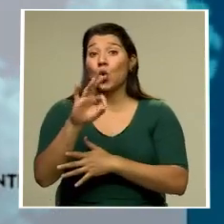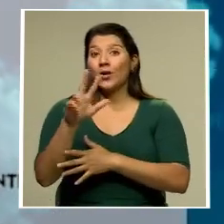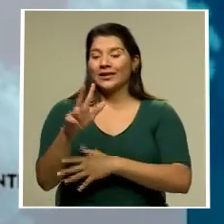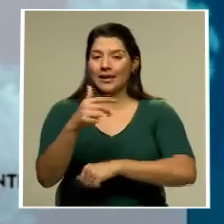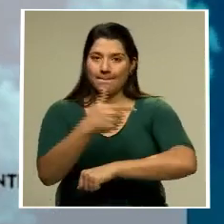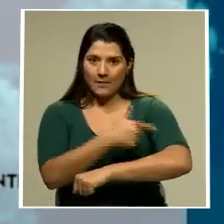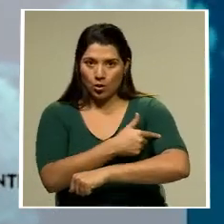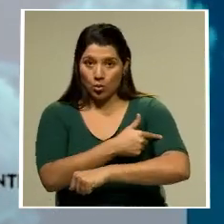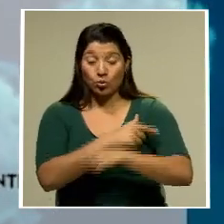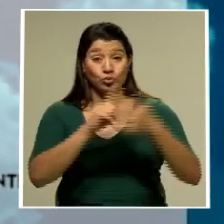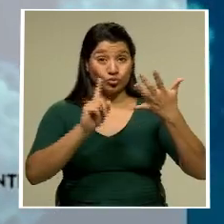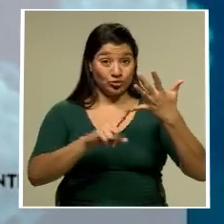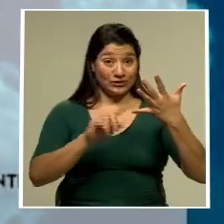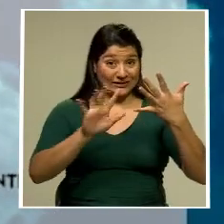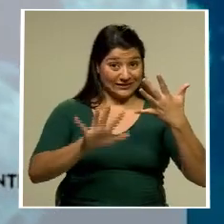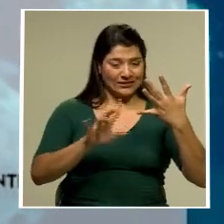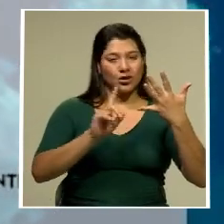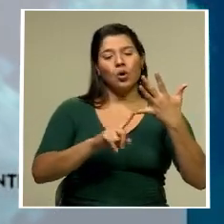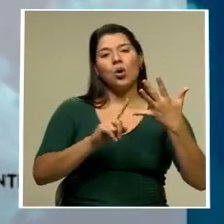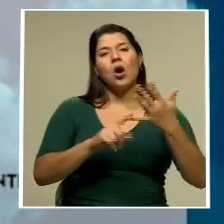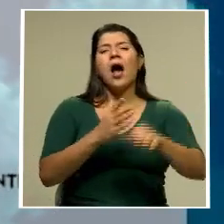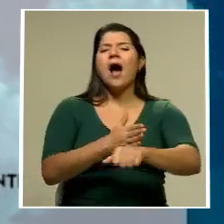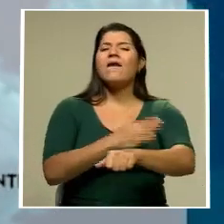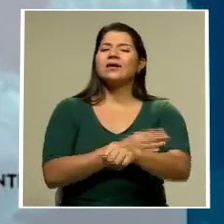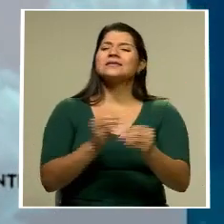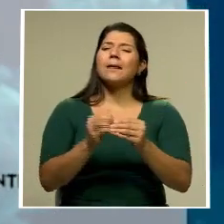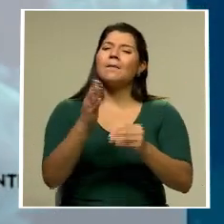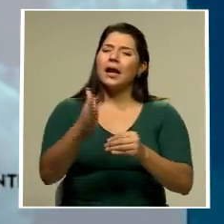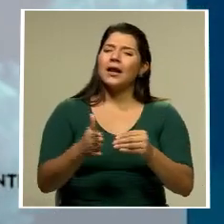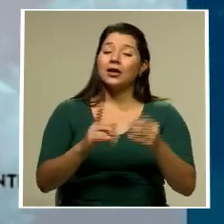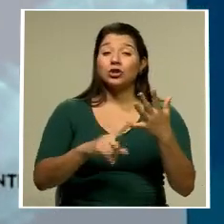26.093 vacunas, mientras que el grupo 5 avanza más lento con